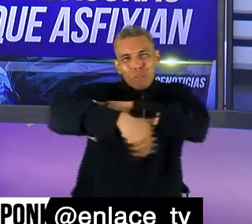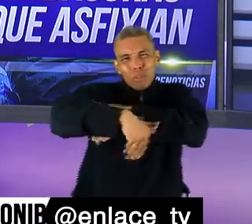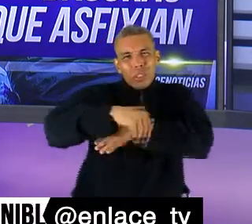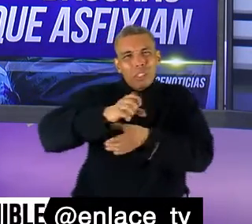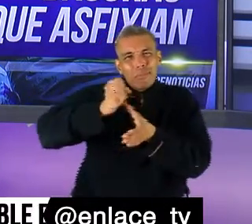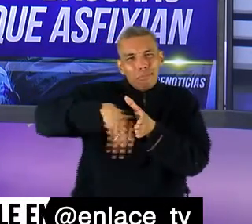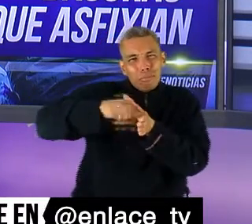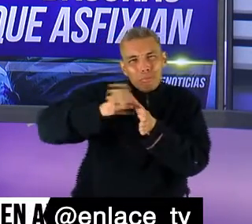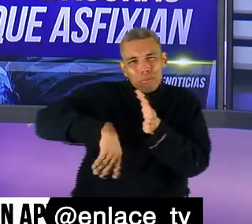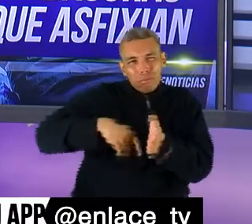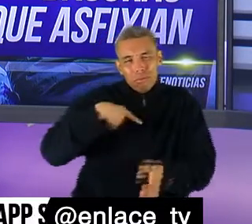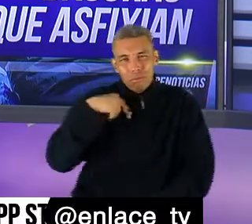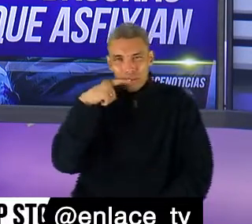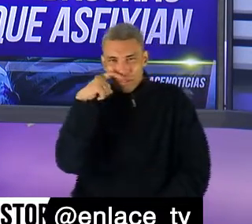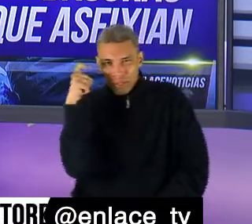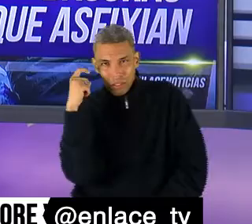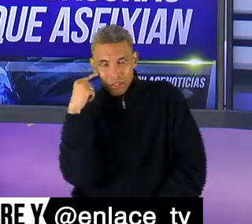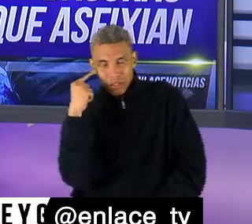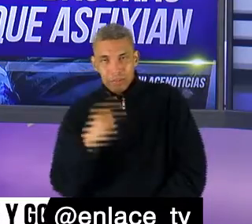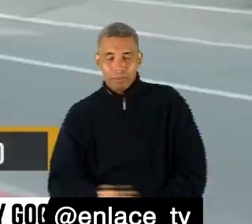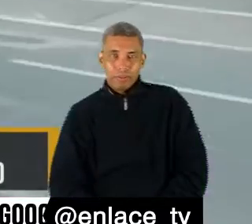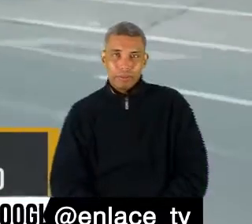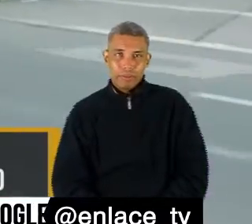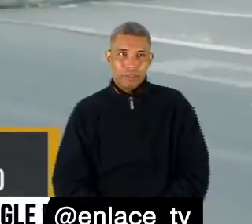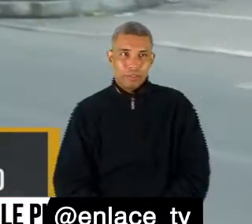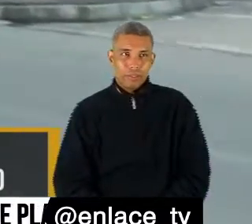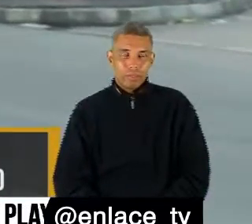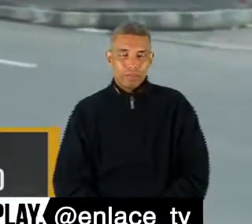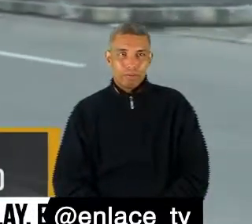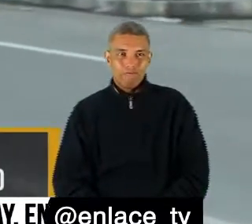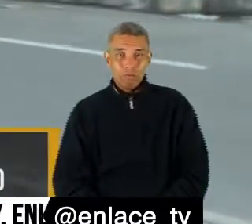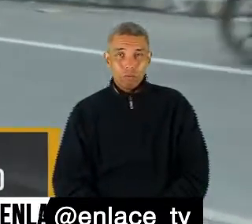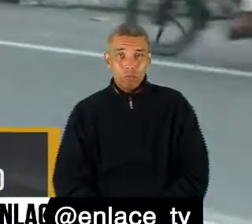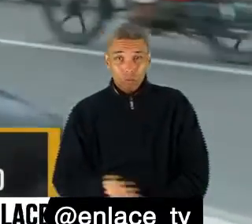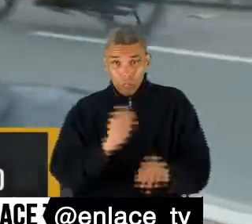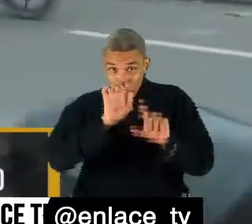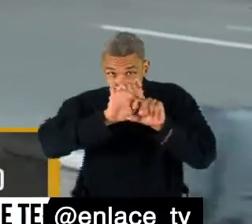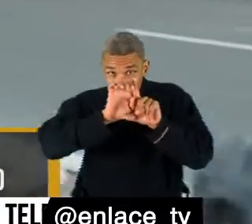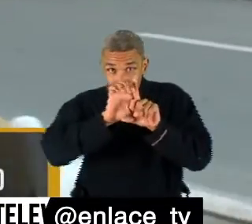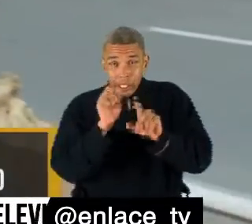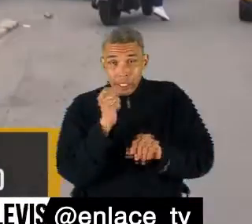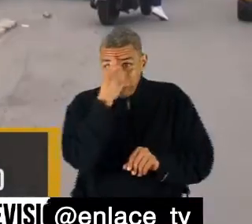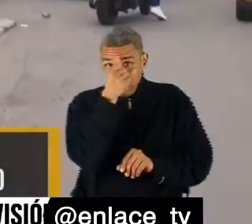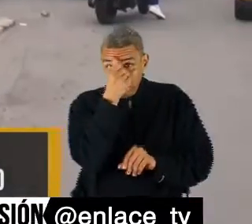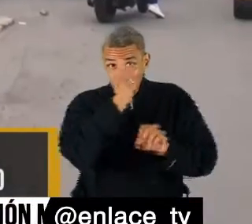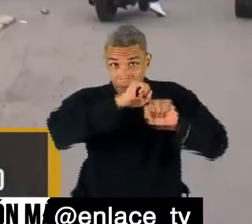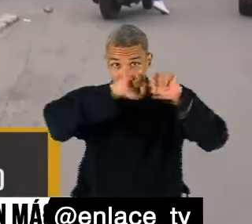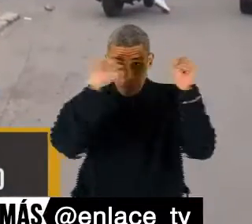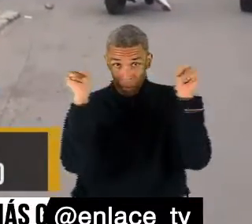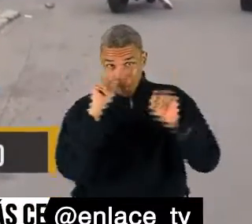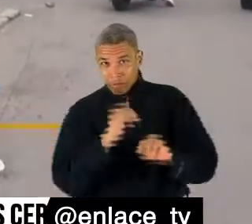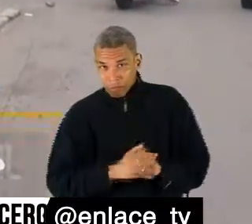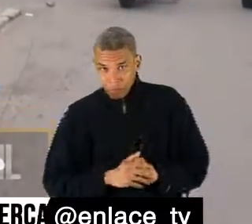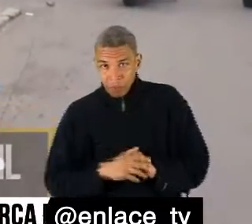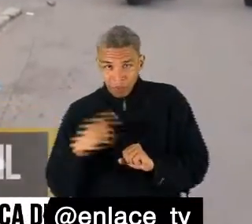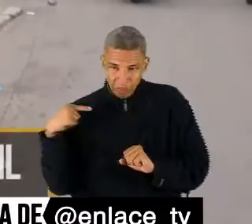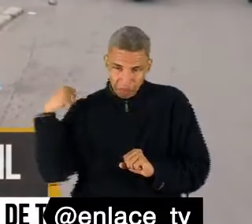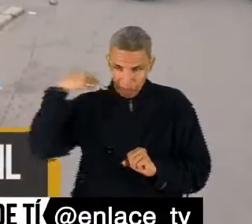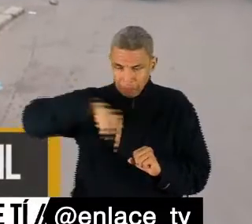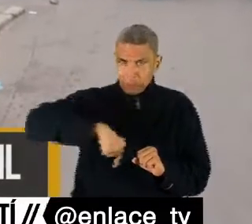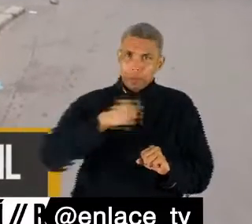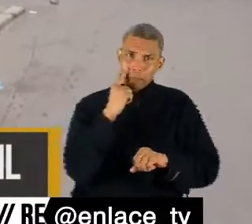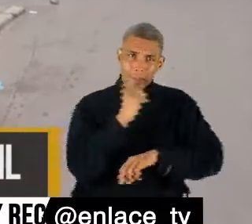del Ferrocarril. Este es el recorrido que ha hecho la mañana del domingo el equipo periodístico de Enlace Noticias a lo largo de la